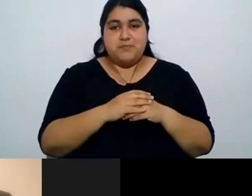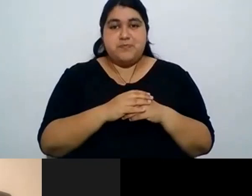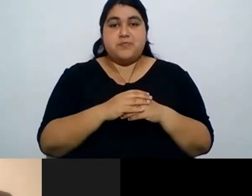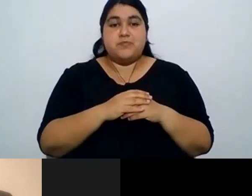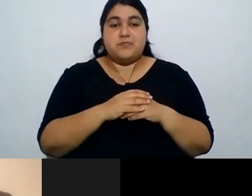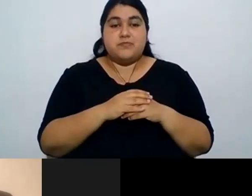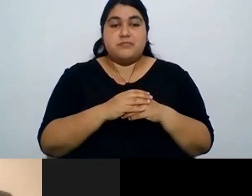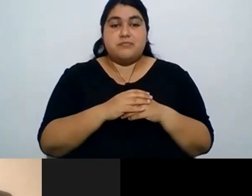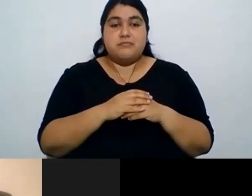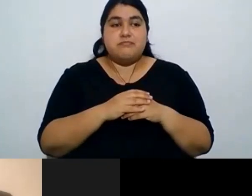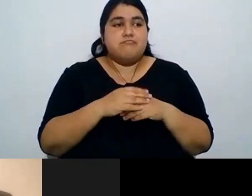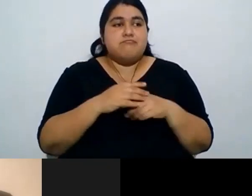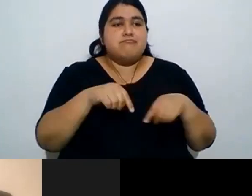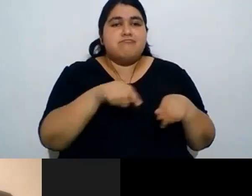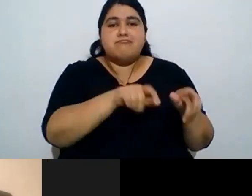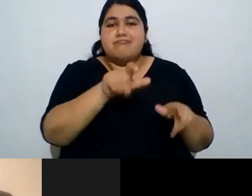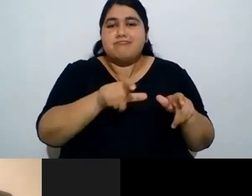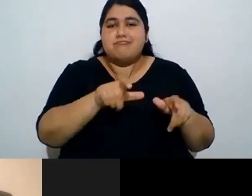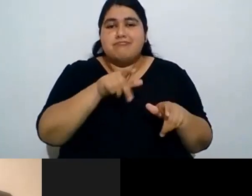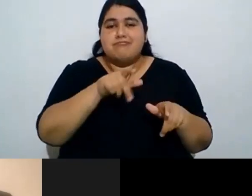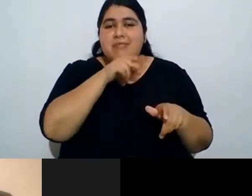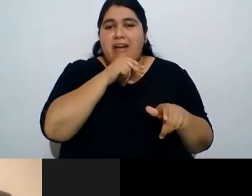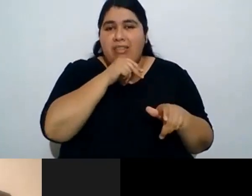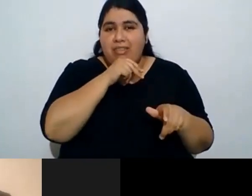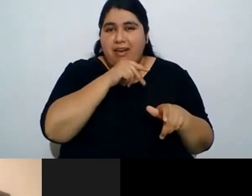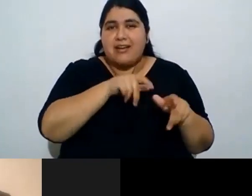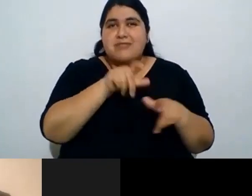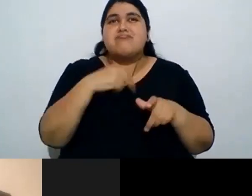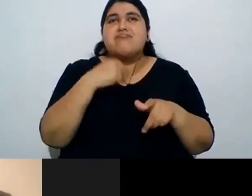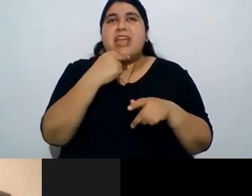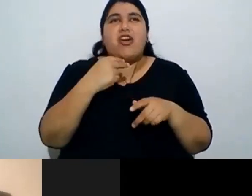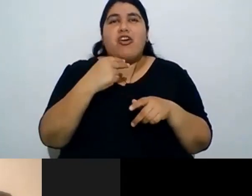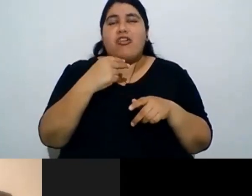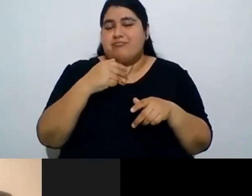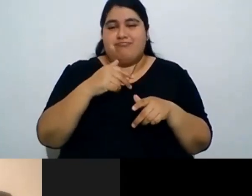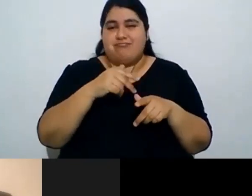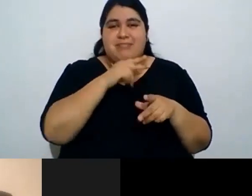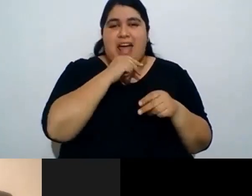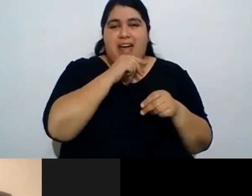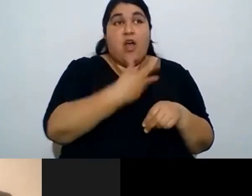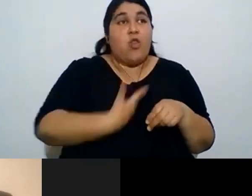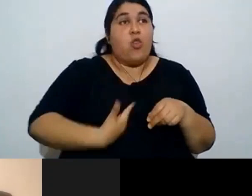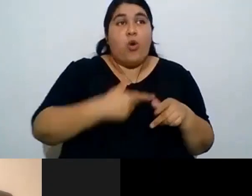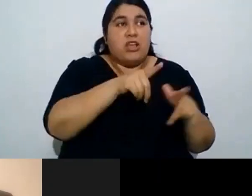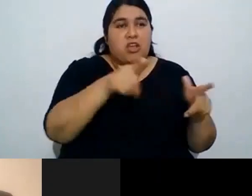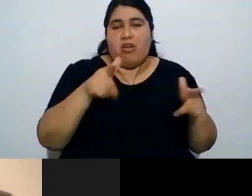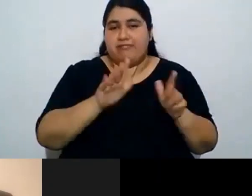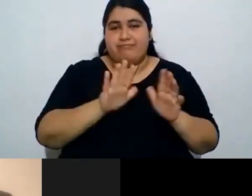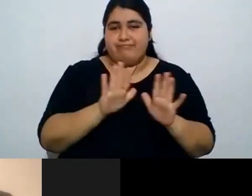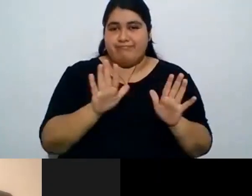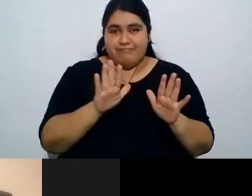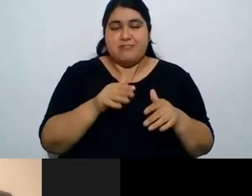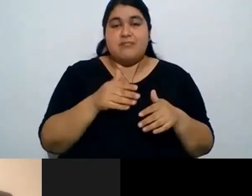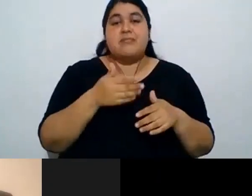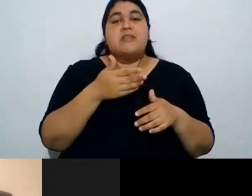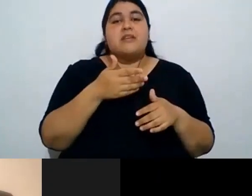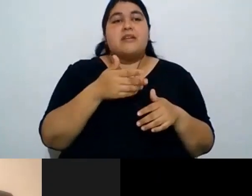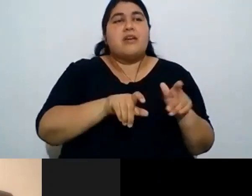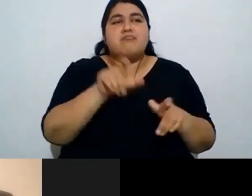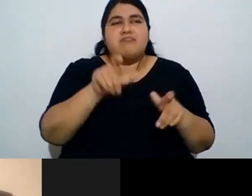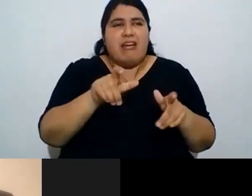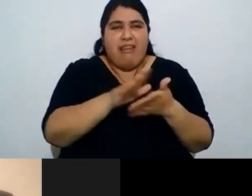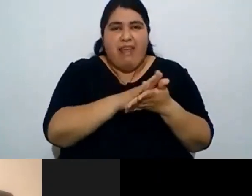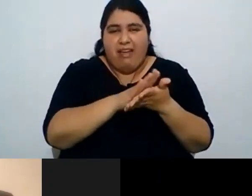Los nadies, los hijos de nadie, los dueños de nada. Los nadies,